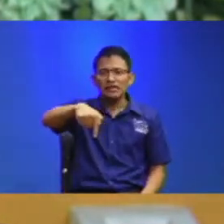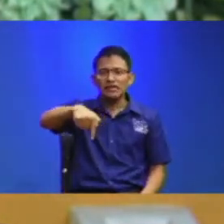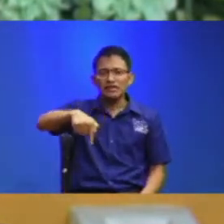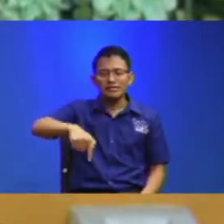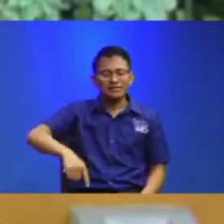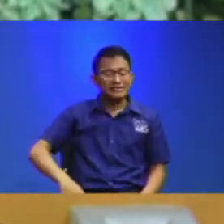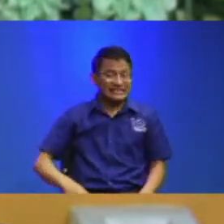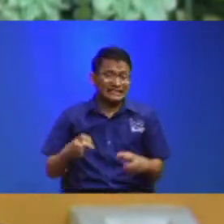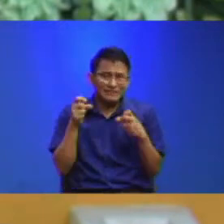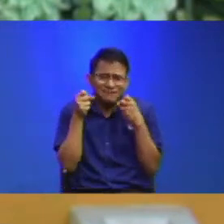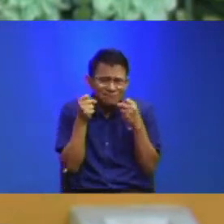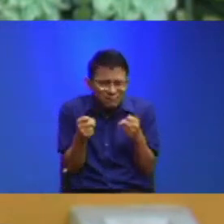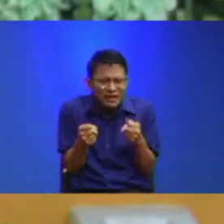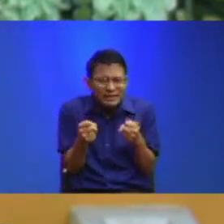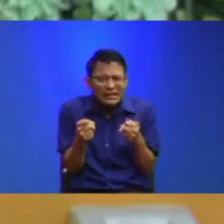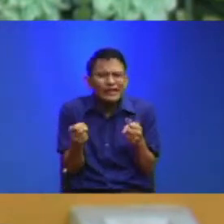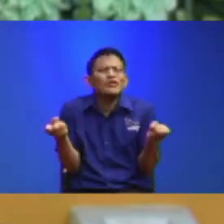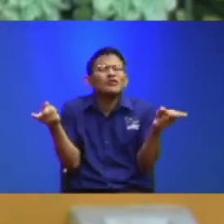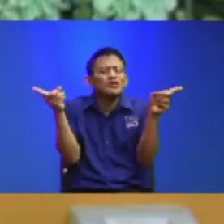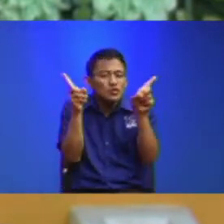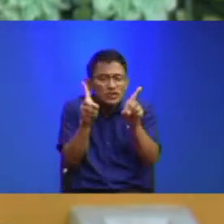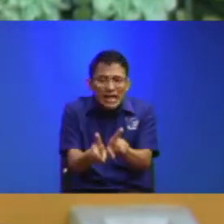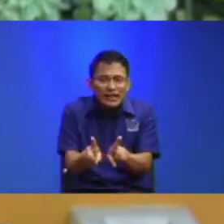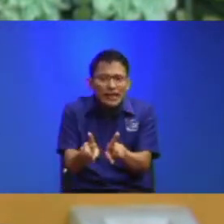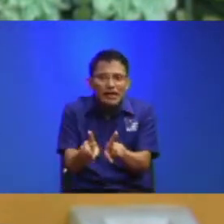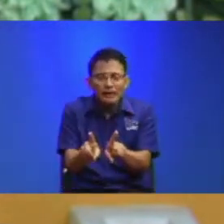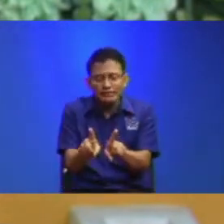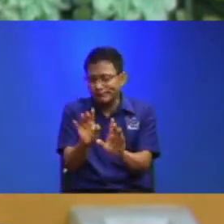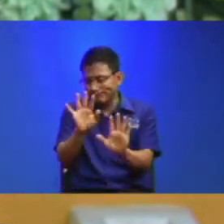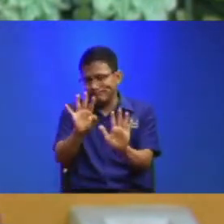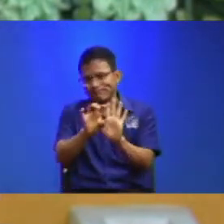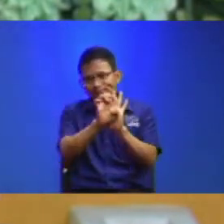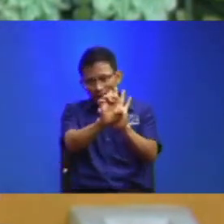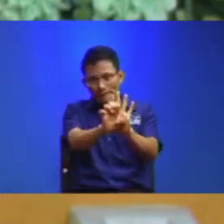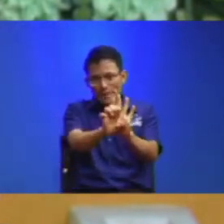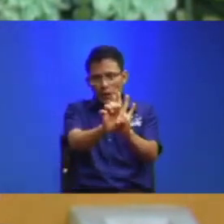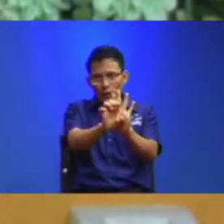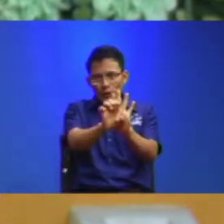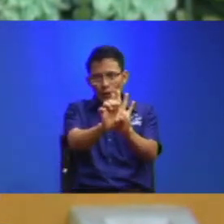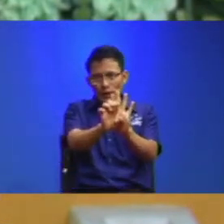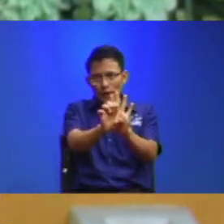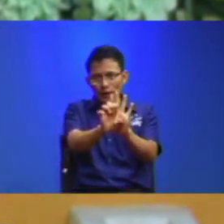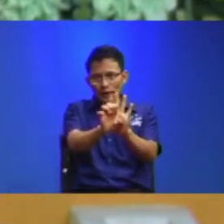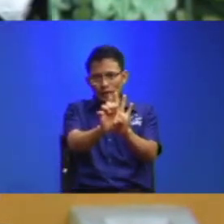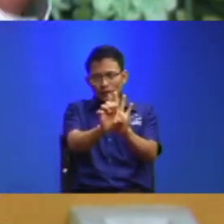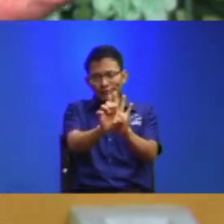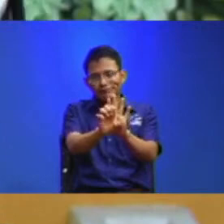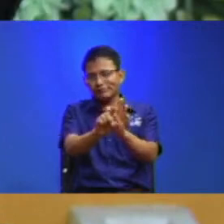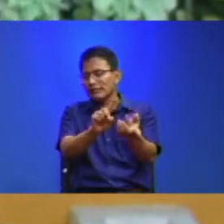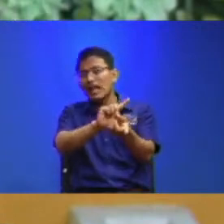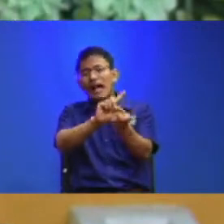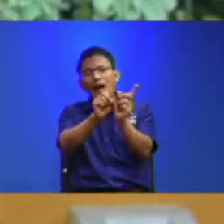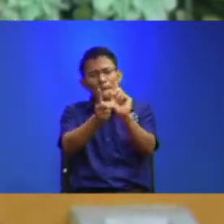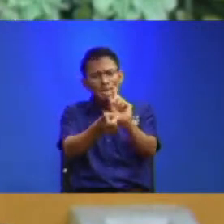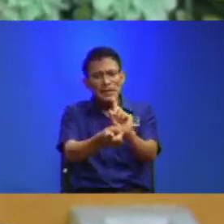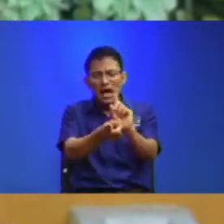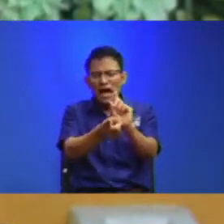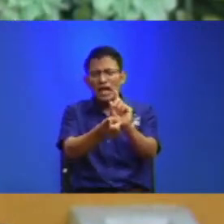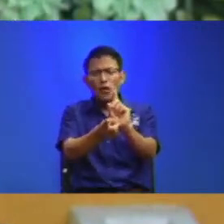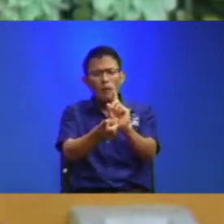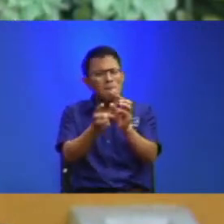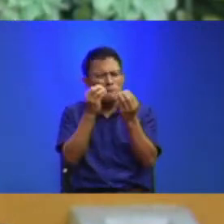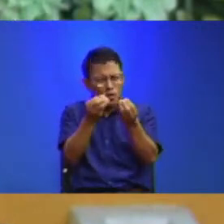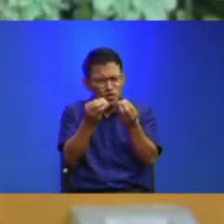bien fuerte lo que nos sucede, hermanos. Digamos, hemos cambiado tanto, tanto en tan poquito